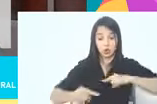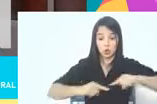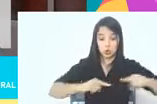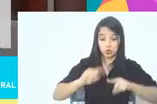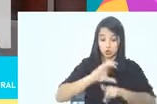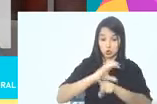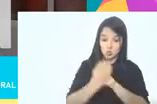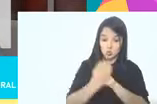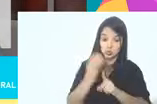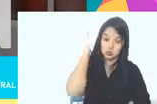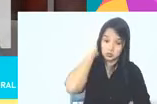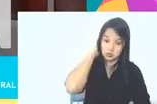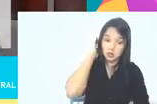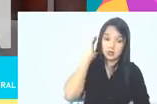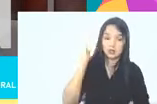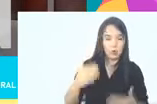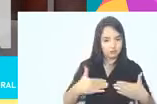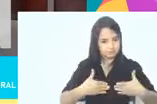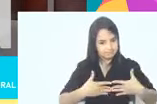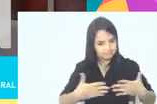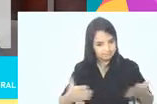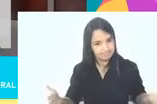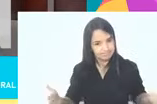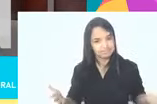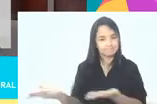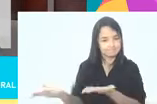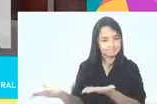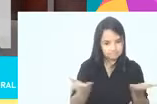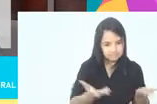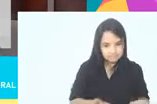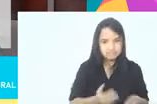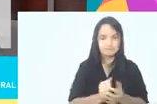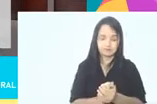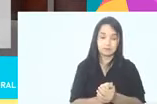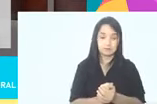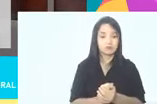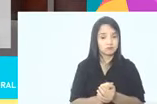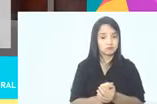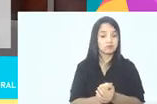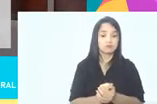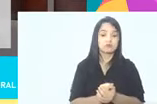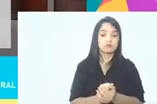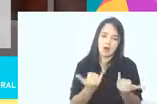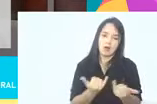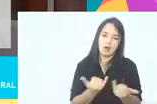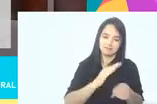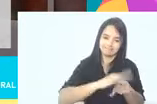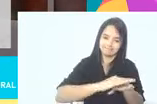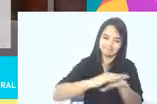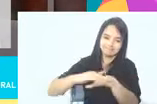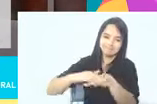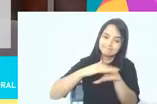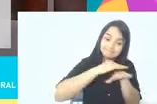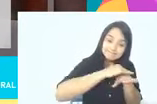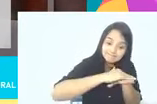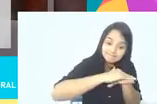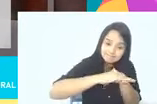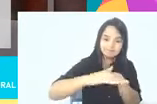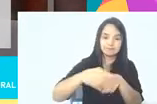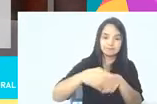este tipo de experiencias que en los municipios grandes. Entonces, hay mucho por hacer y mucho por avanzar,